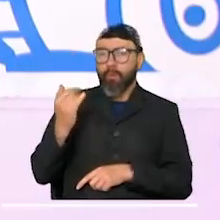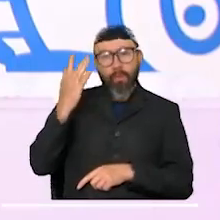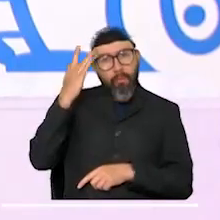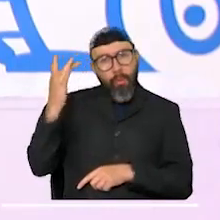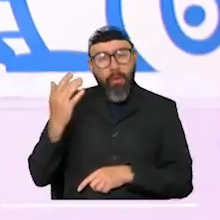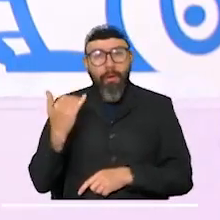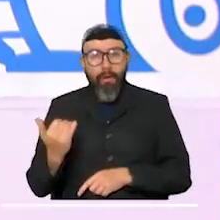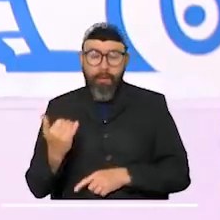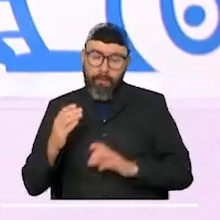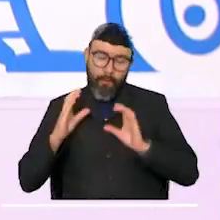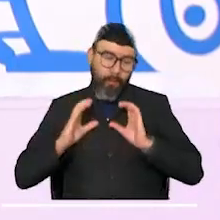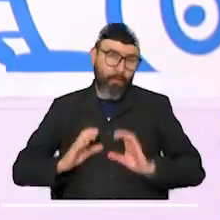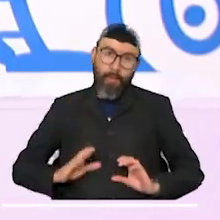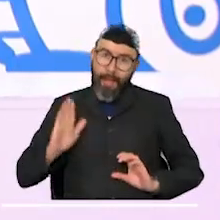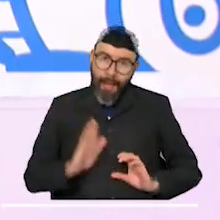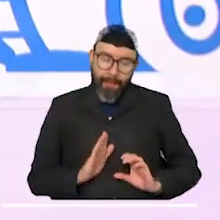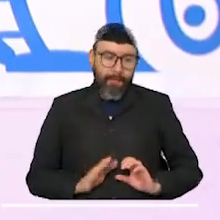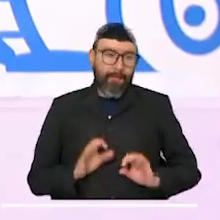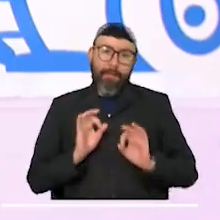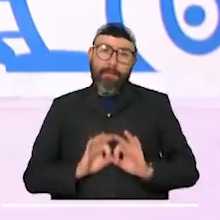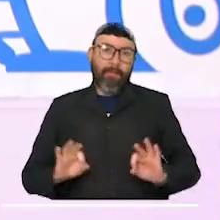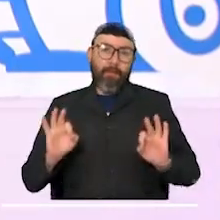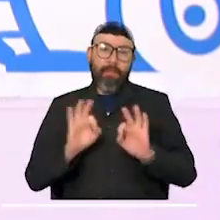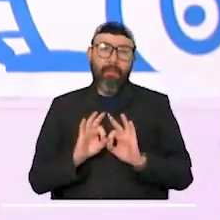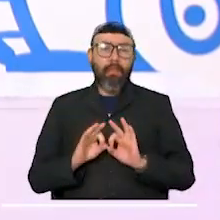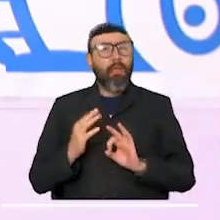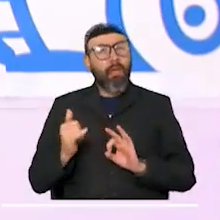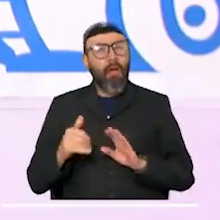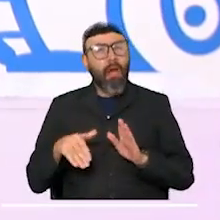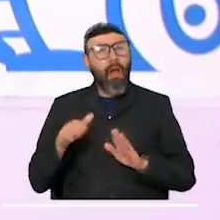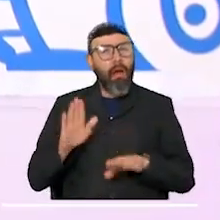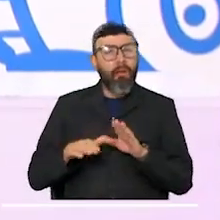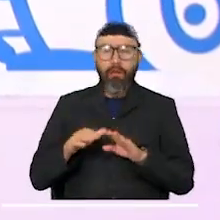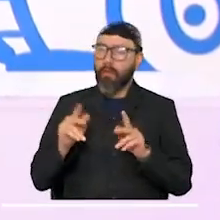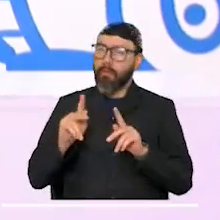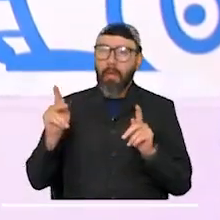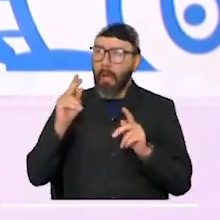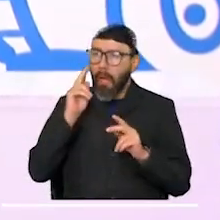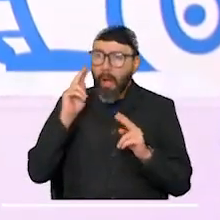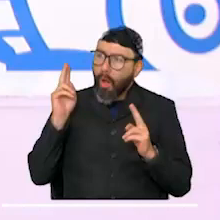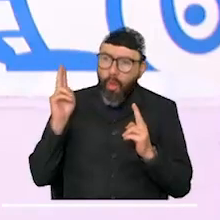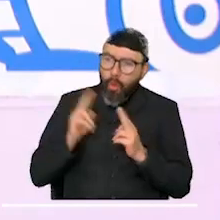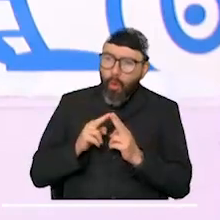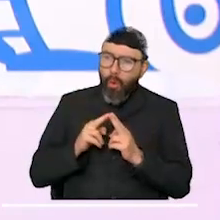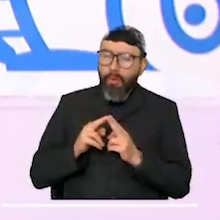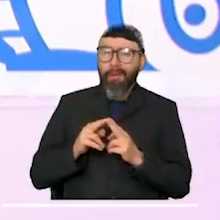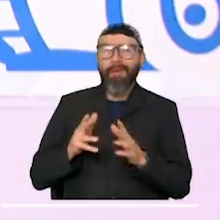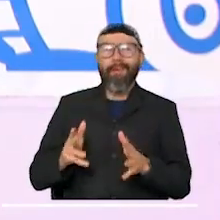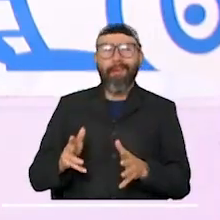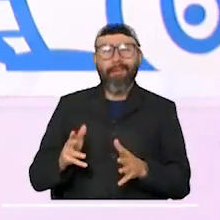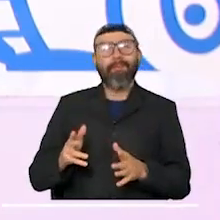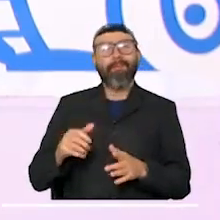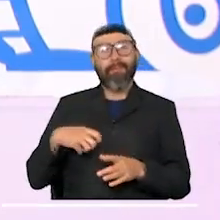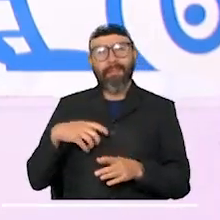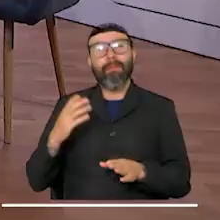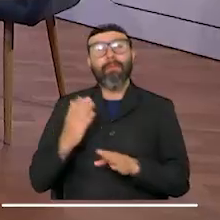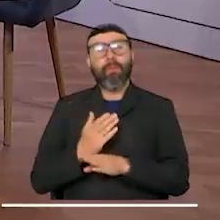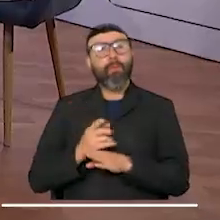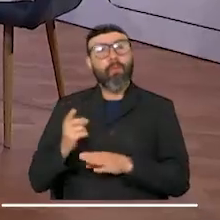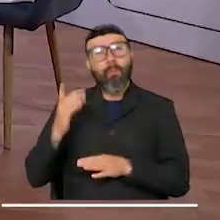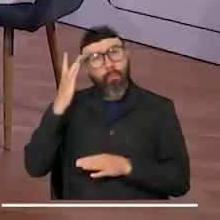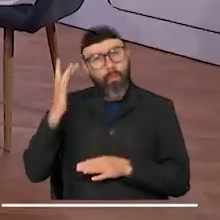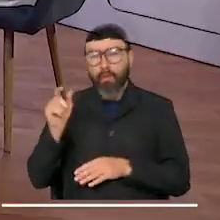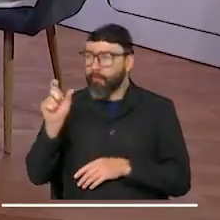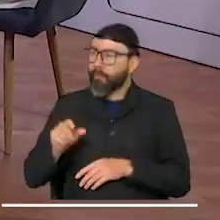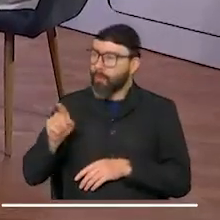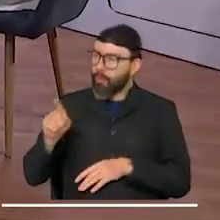muy importante y muchas veces para no conocer vamos a tener problemas por qué doctora Natalia